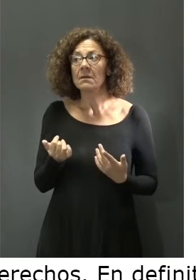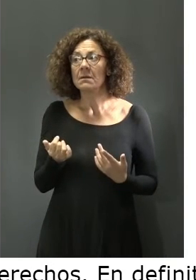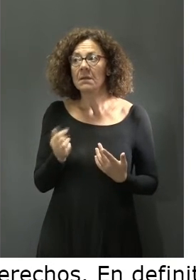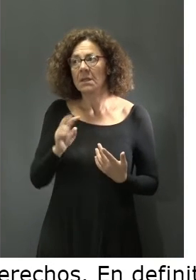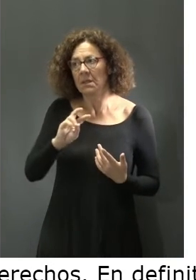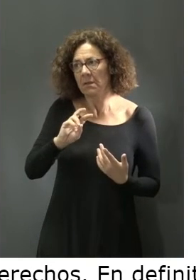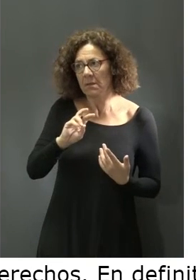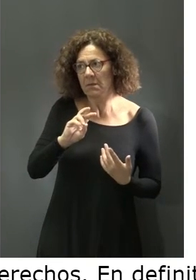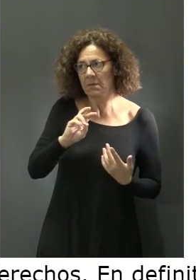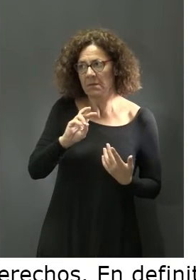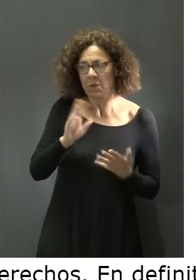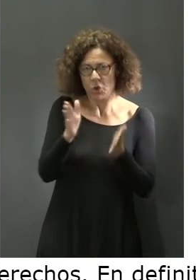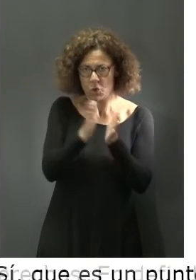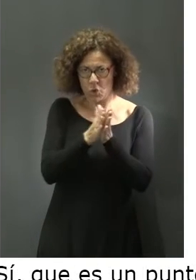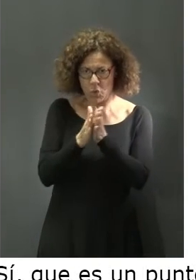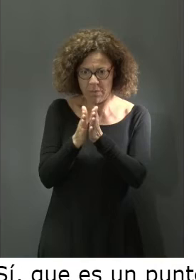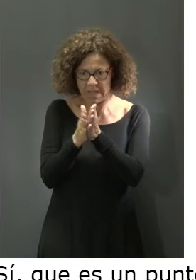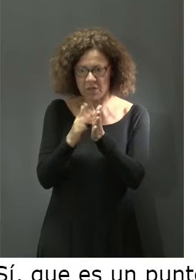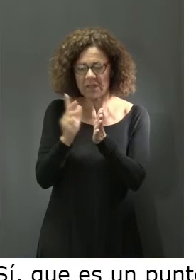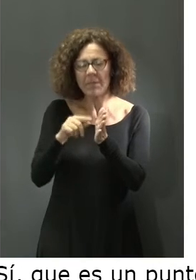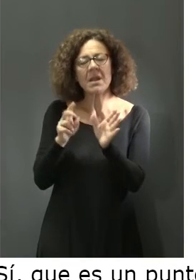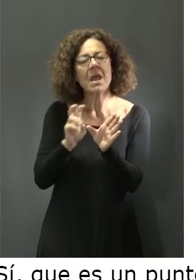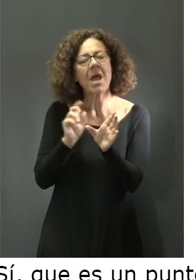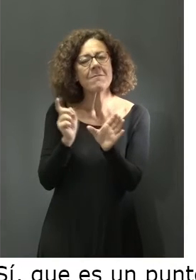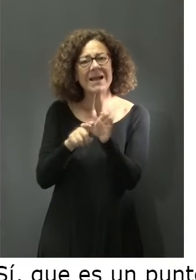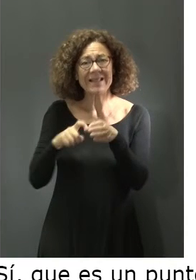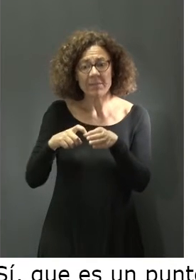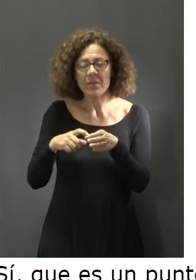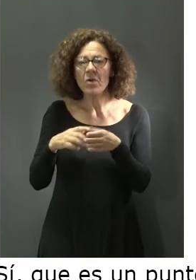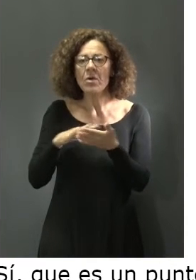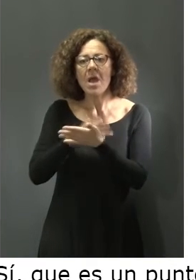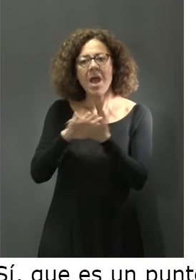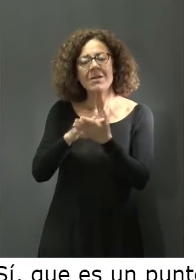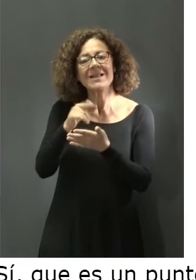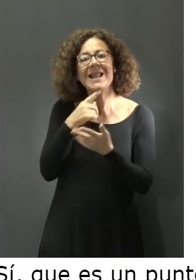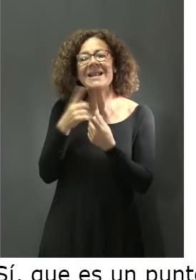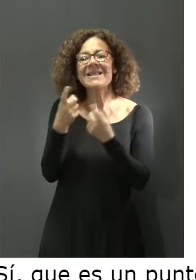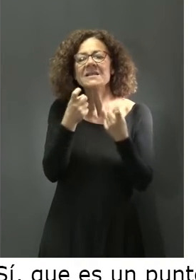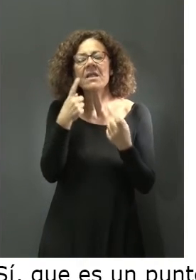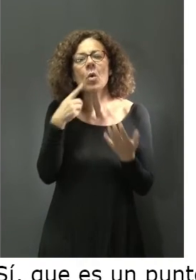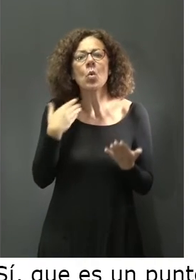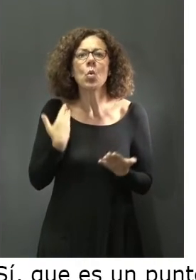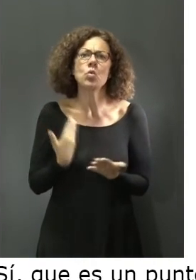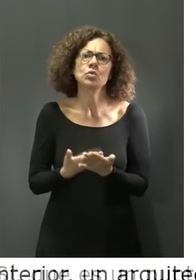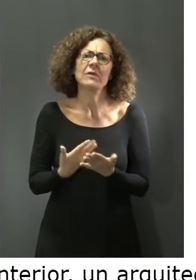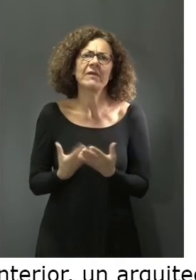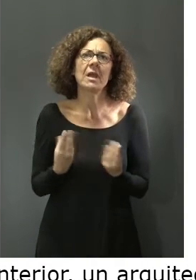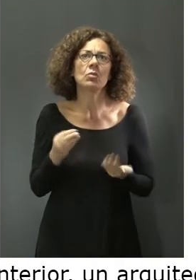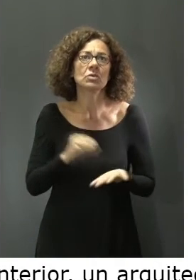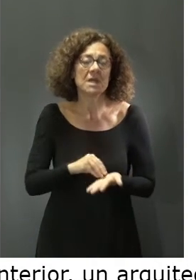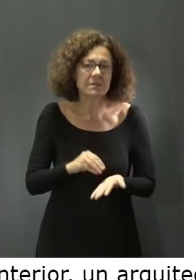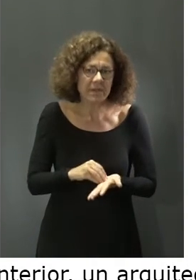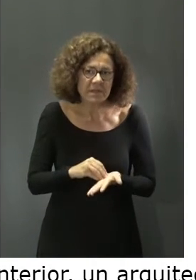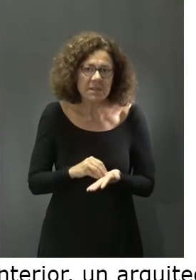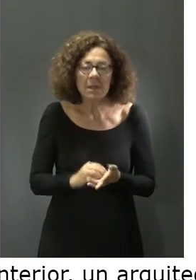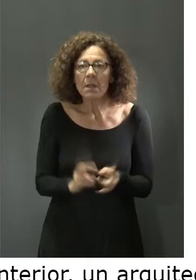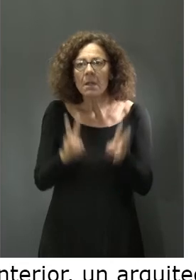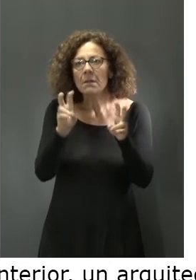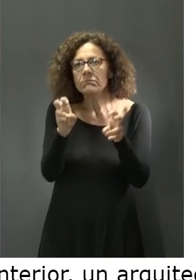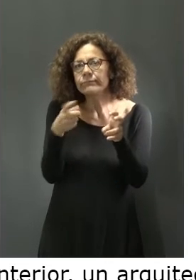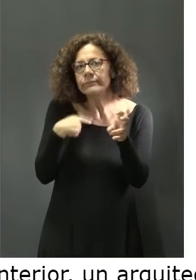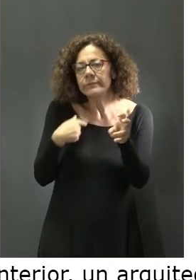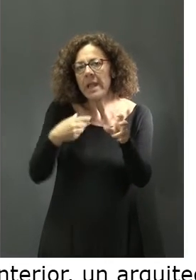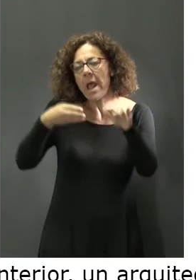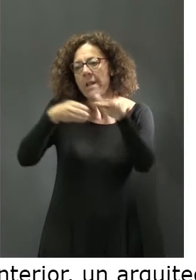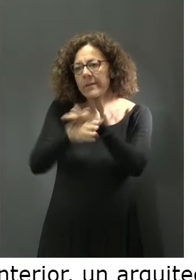y otros de las personas que estaban participando comentaban esto, ¿no? La necesidad de estar justificando muchas veces cuestiones relativas